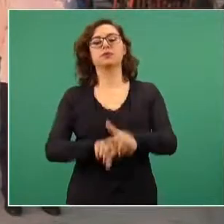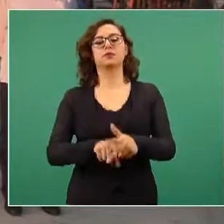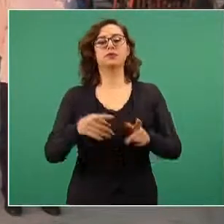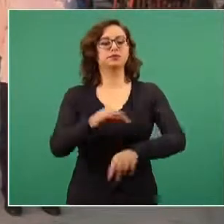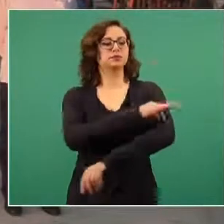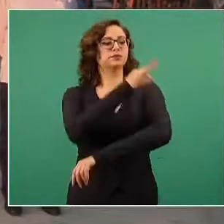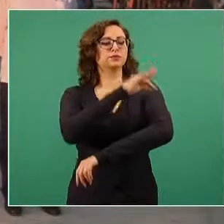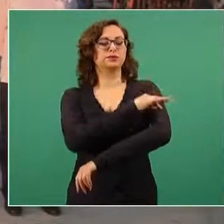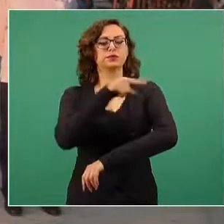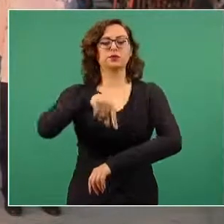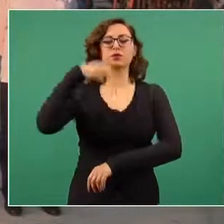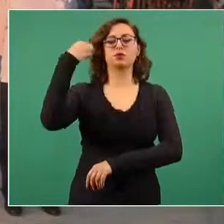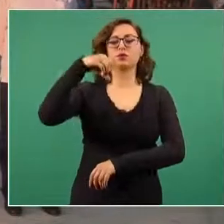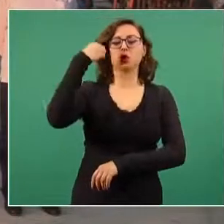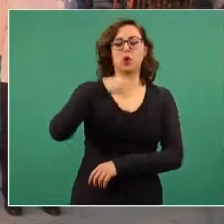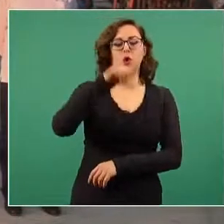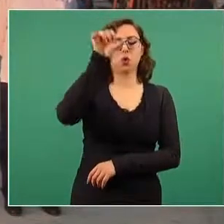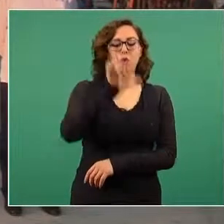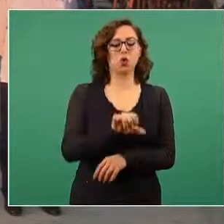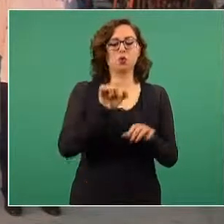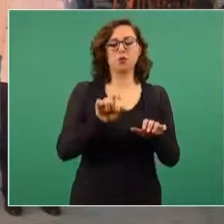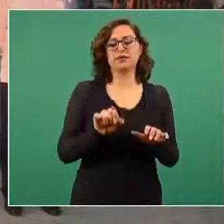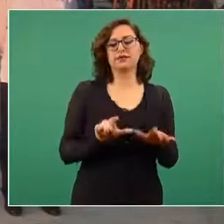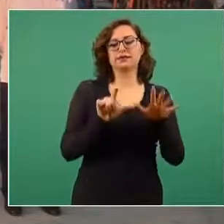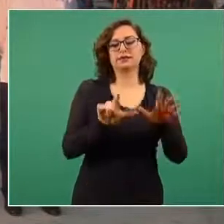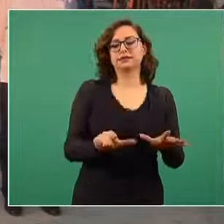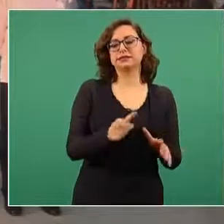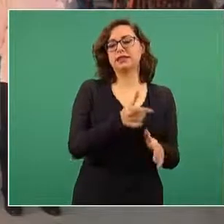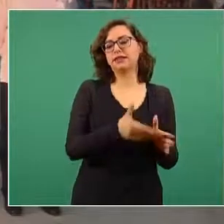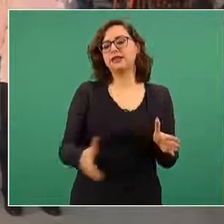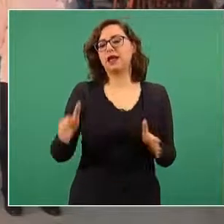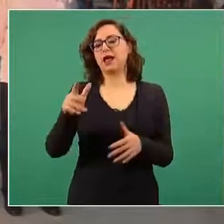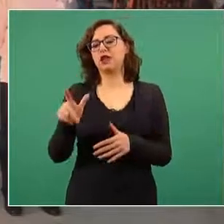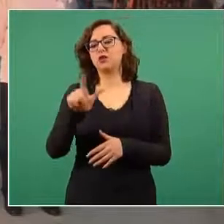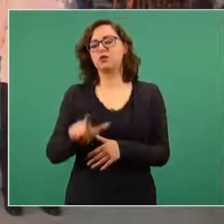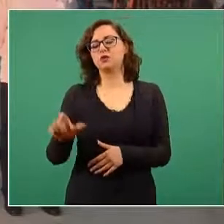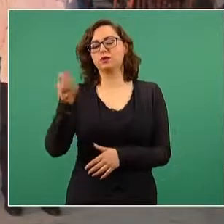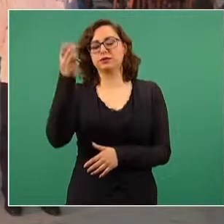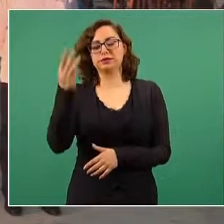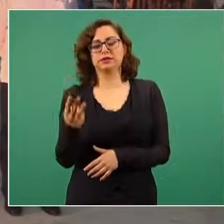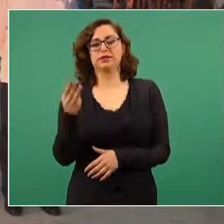día hoy 27 al día lunes 3,